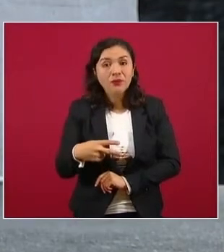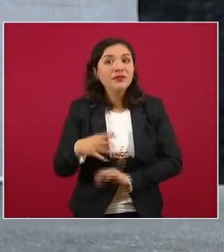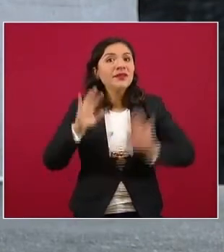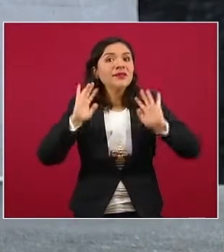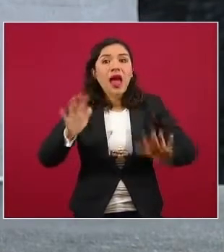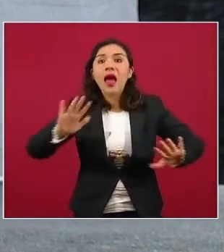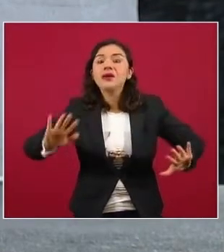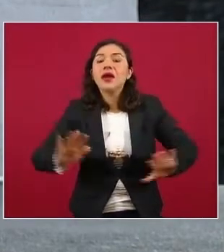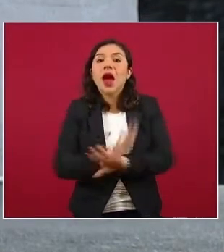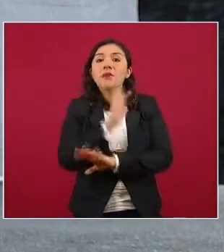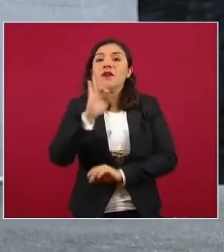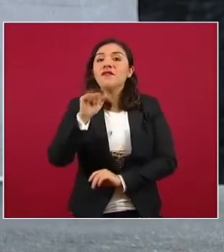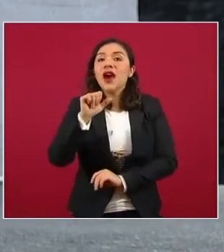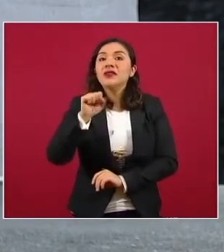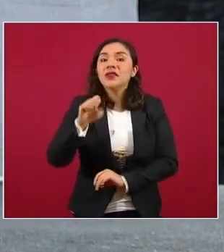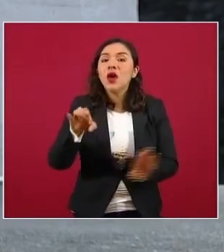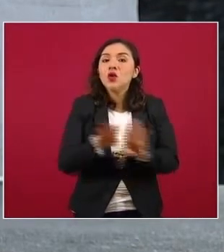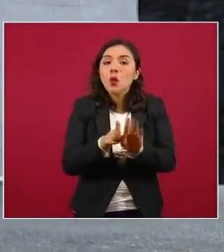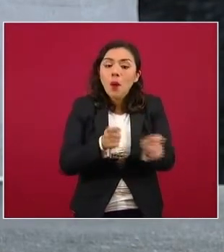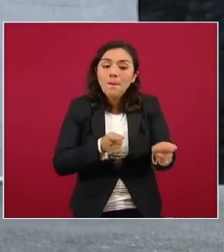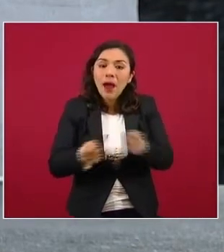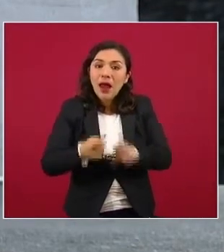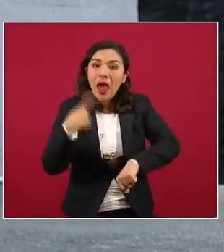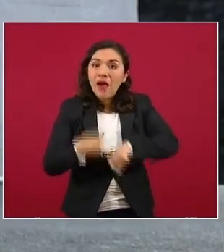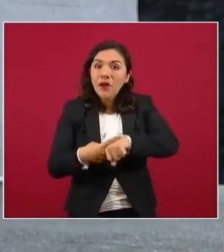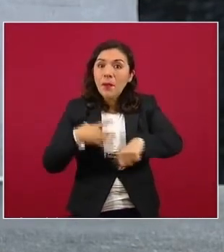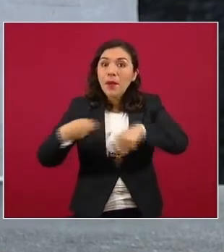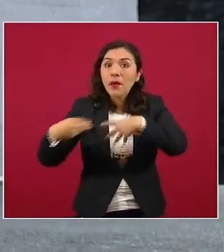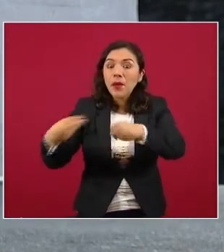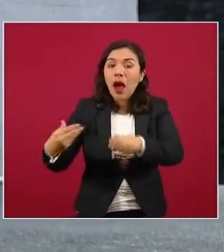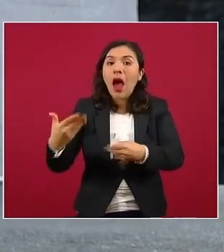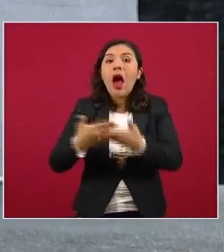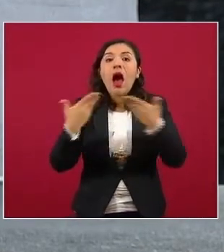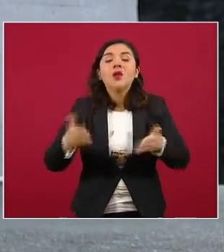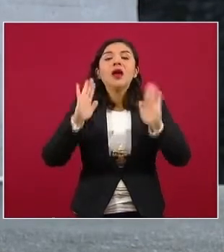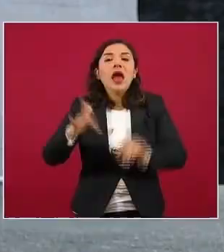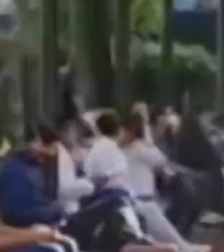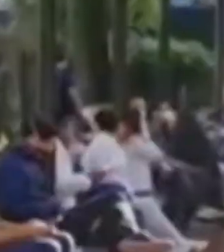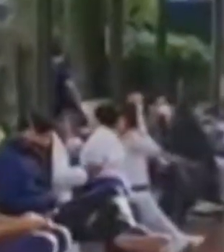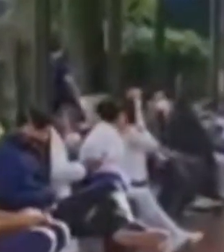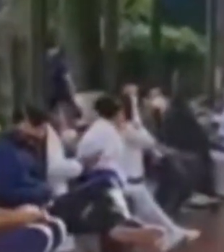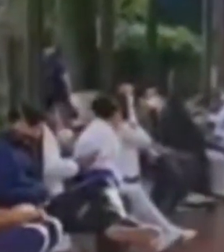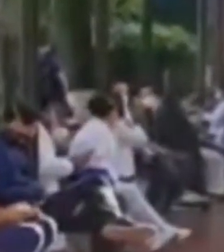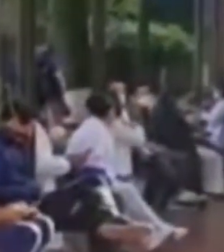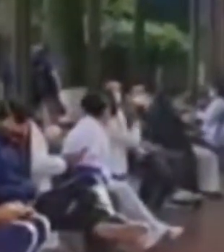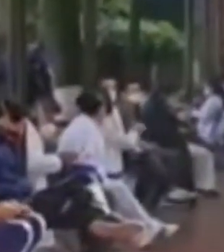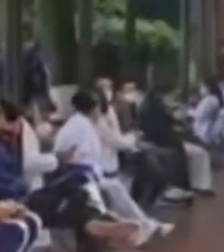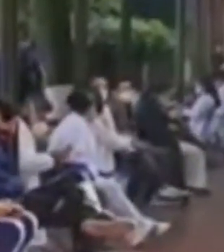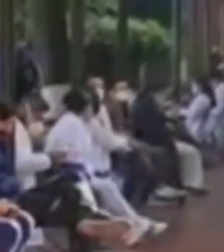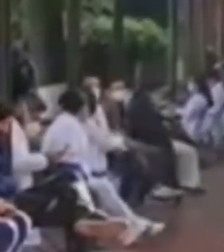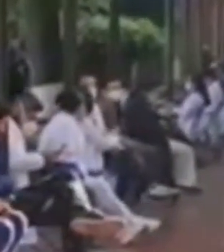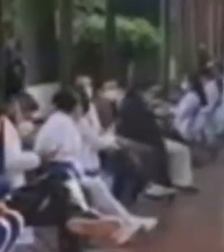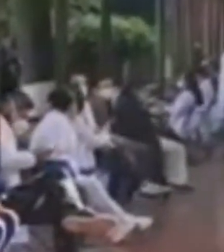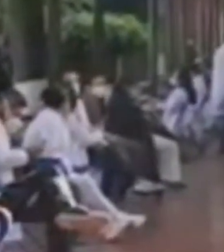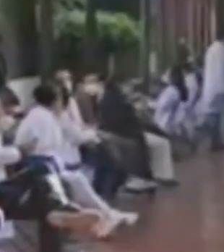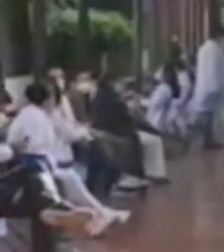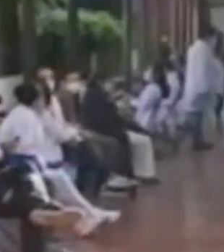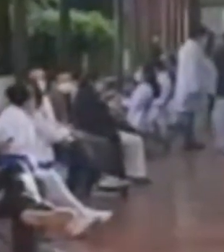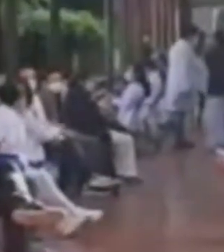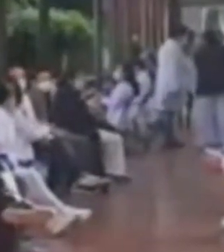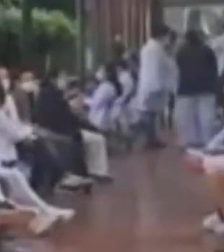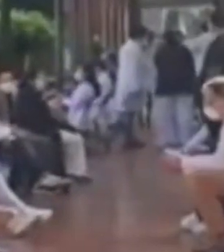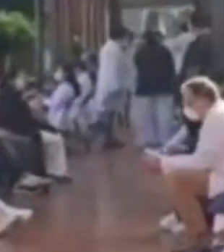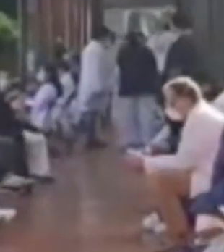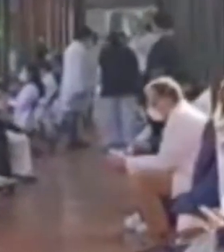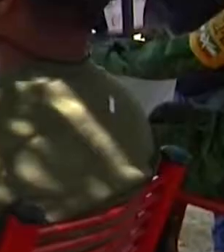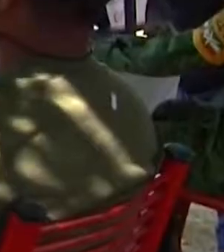cambia la fase. El manejo de la epidemia hoy con una luz de esperanza. Así, en esta primera etapa, 3.000